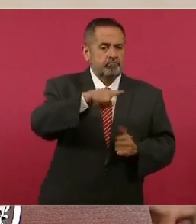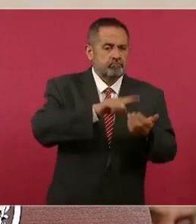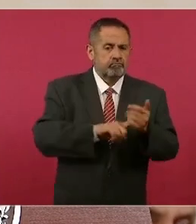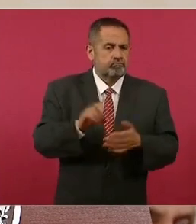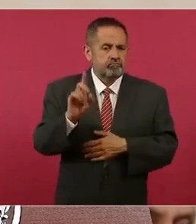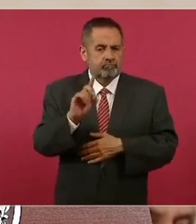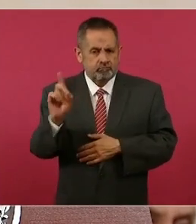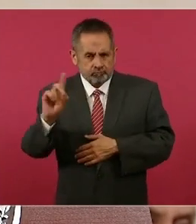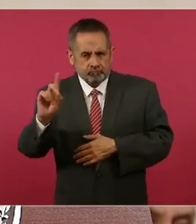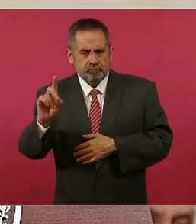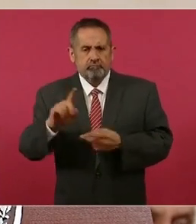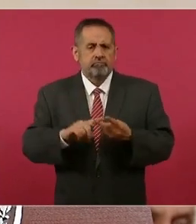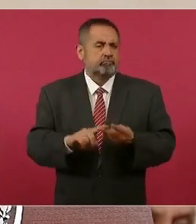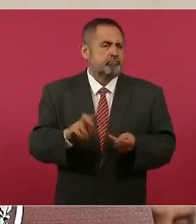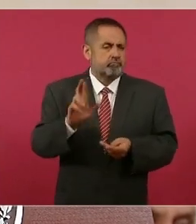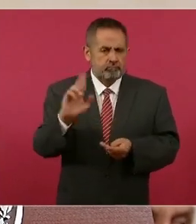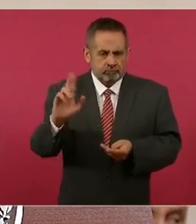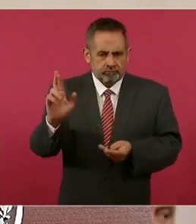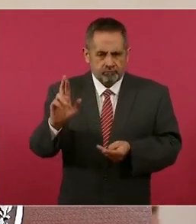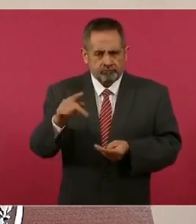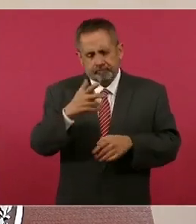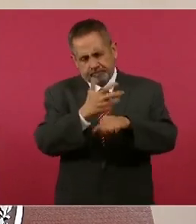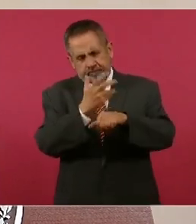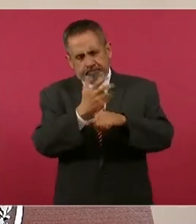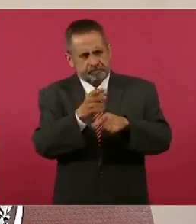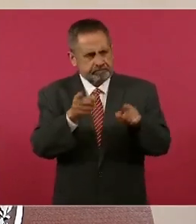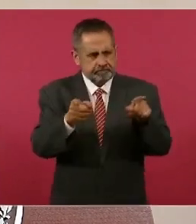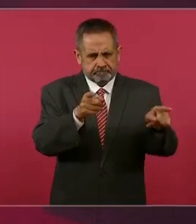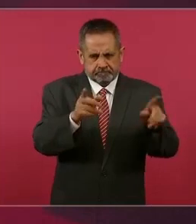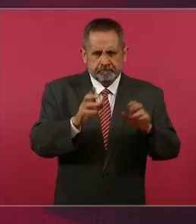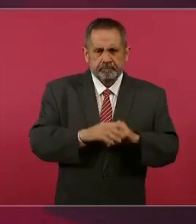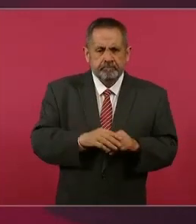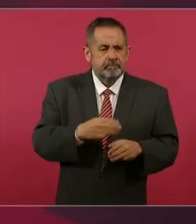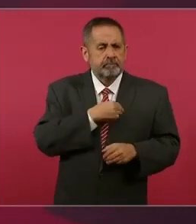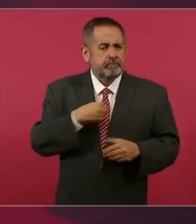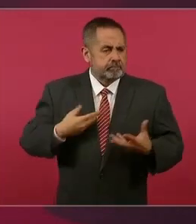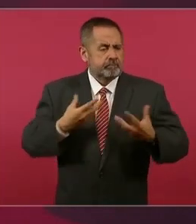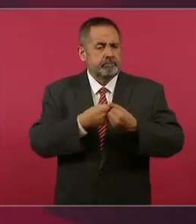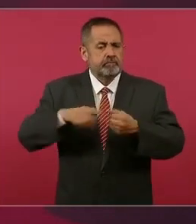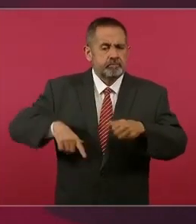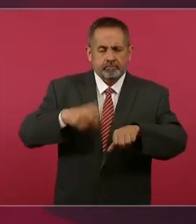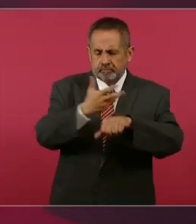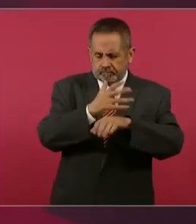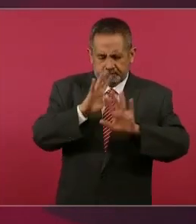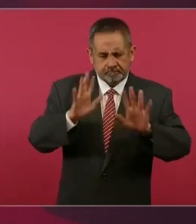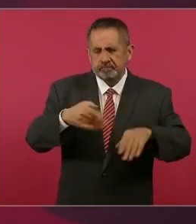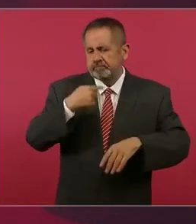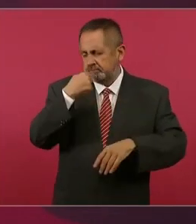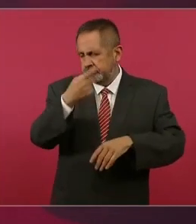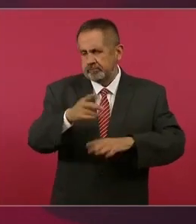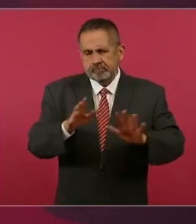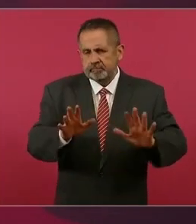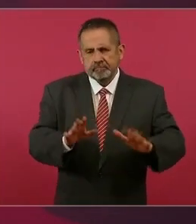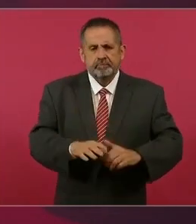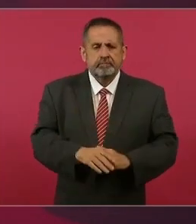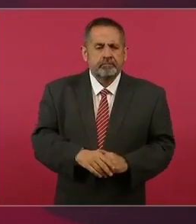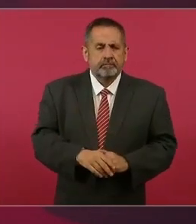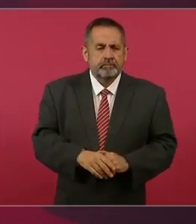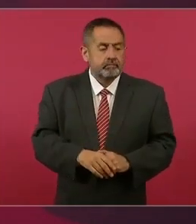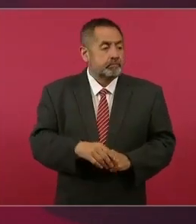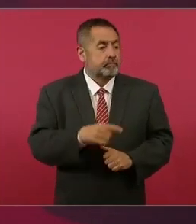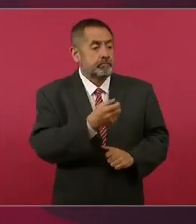como republicanos y a miembros del gobierno de Estados Unidos. Hay